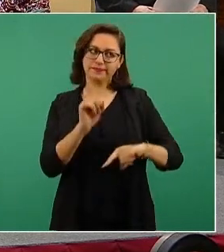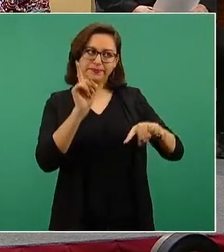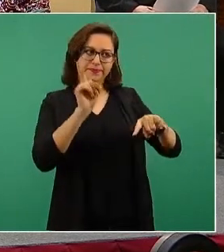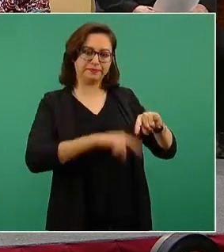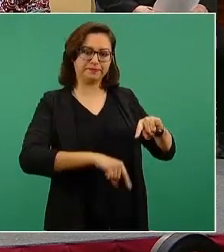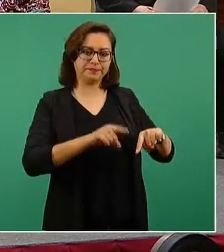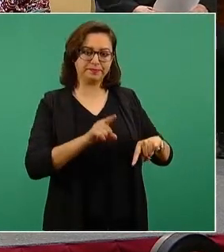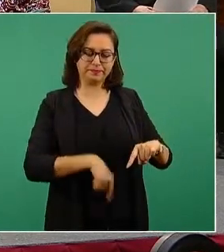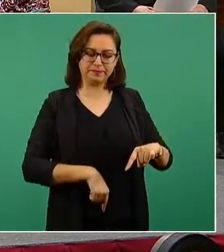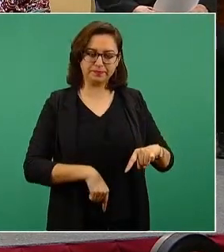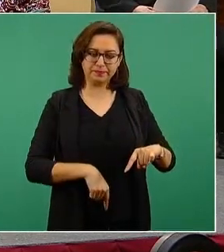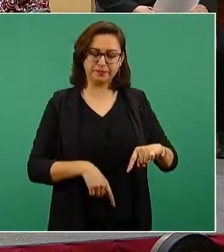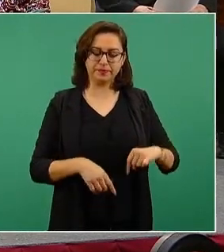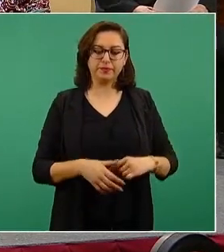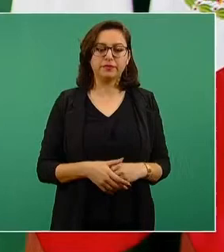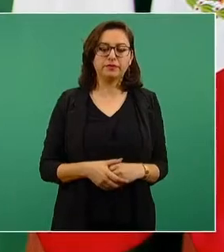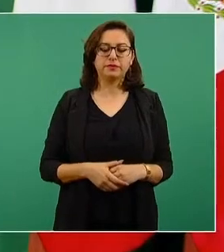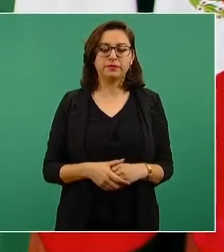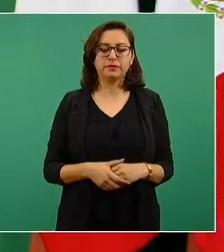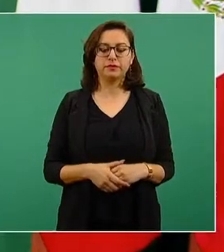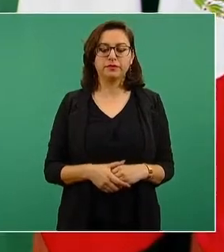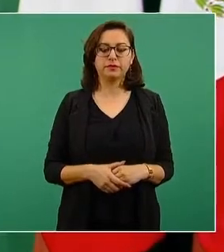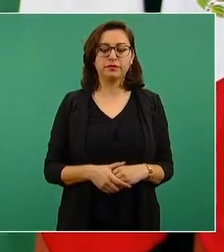y no hay tolerancia